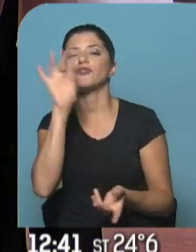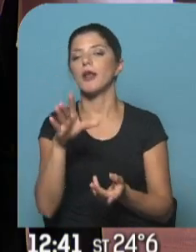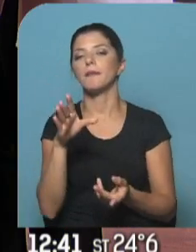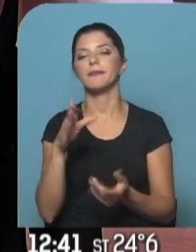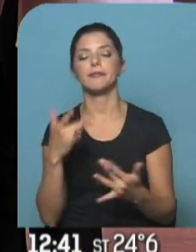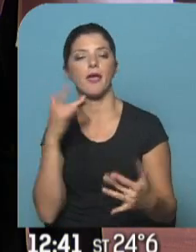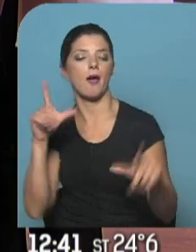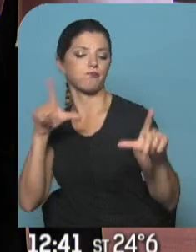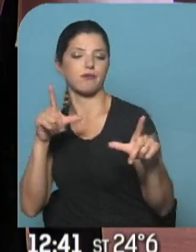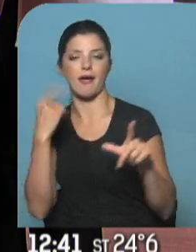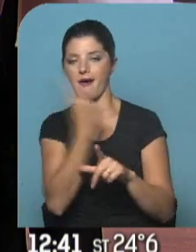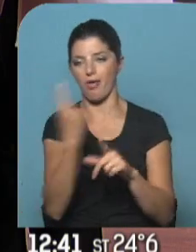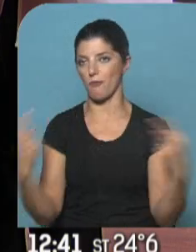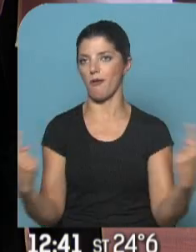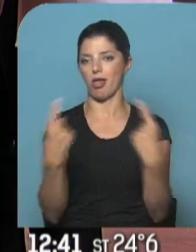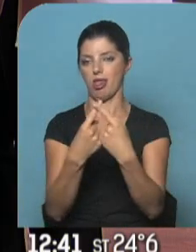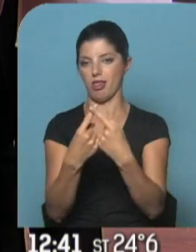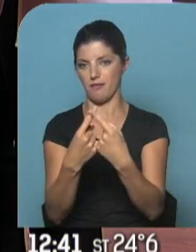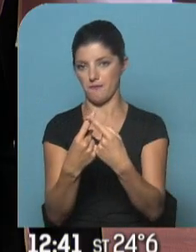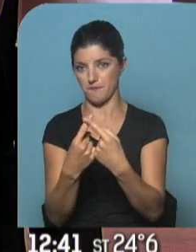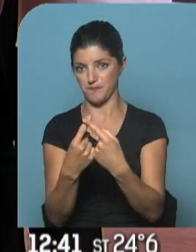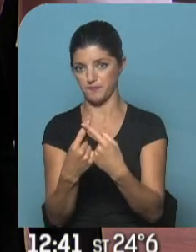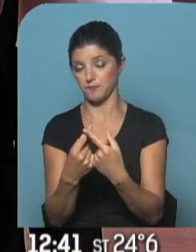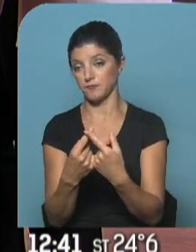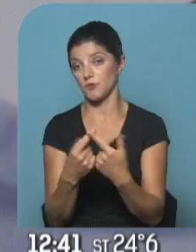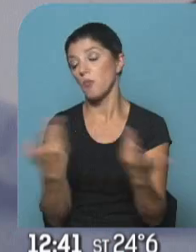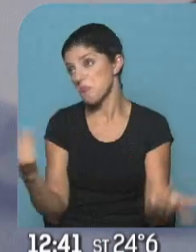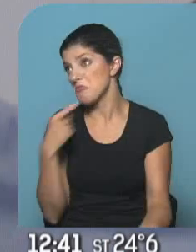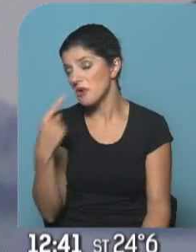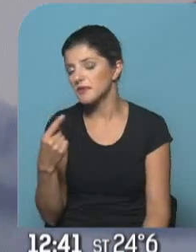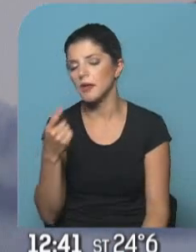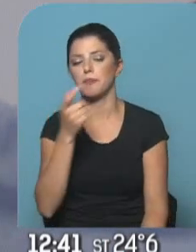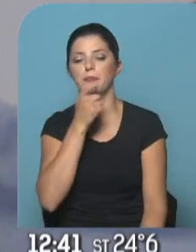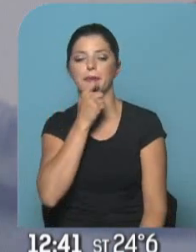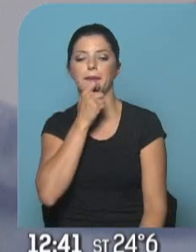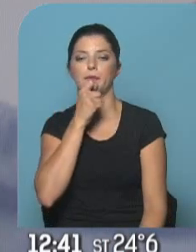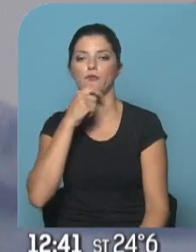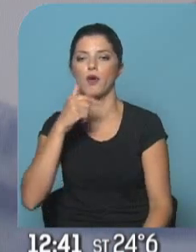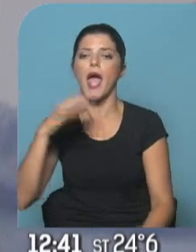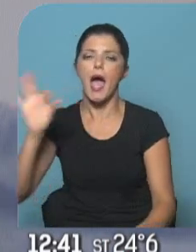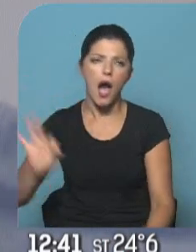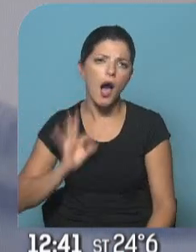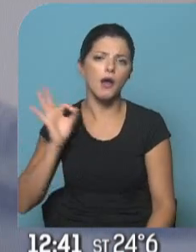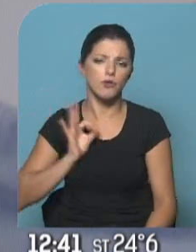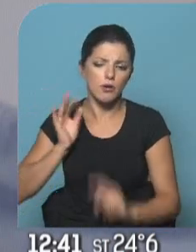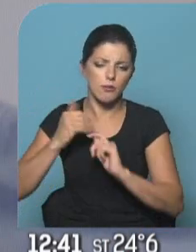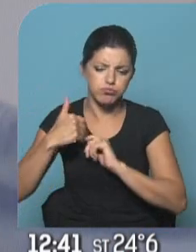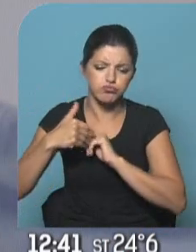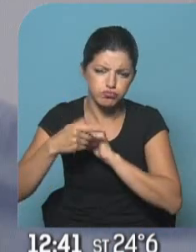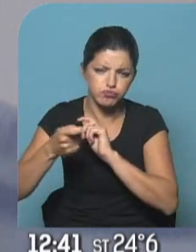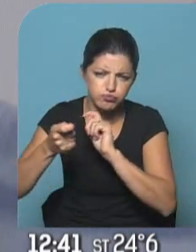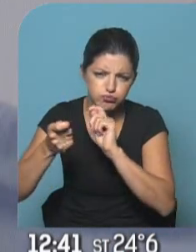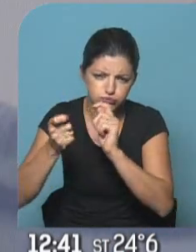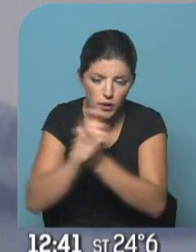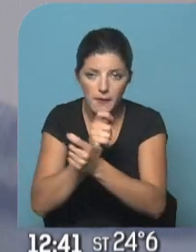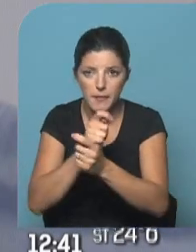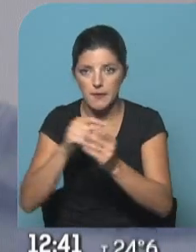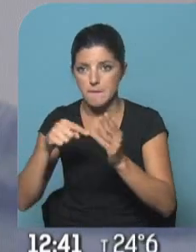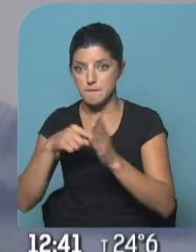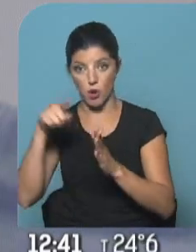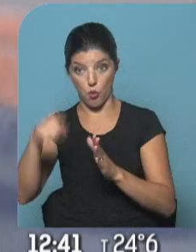de proyecciones, digamos? Eso, una pregunta, pues uno podría decir, bueno, si fue un proceso de maduración a lo largo de muchos años en el cual se empezaron a construir diferencias, a los 2 minutos que